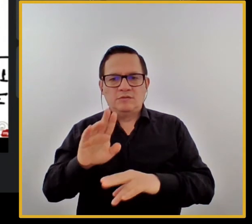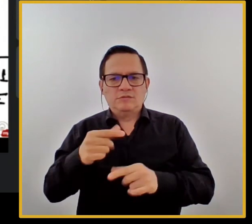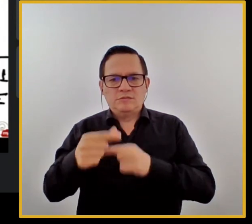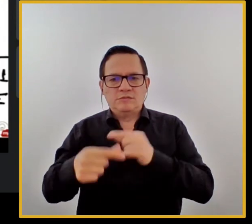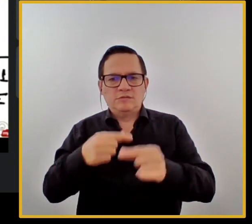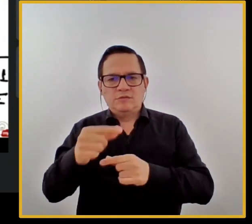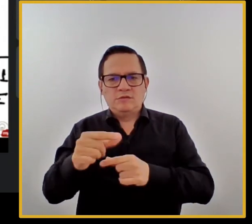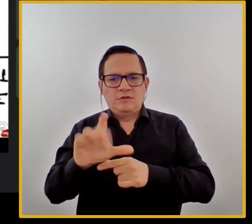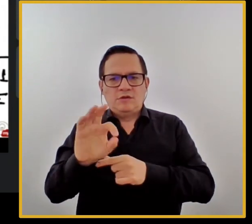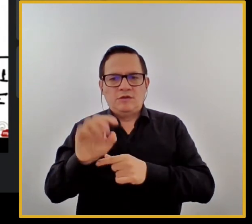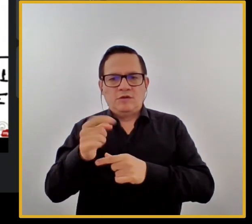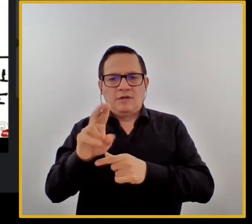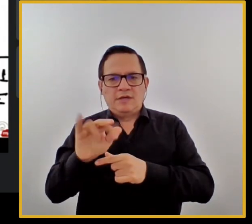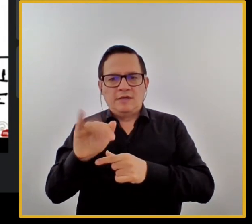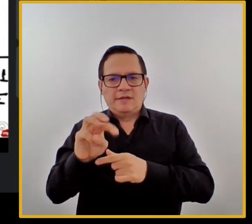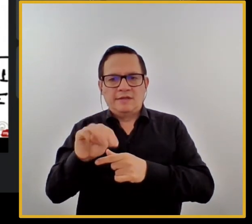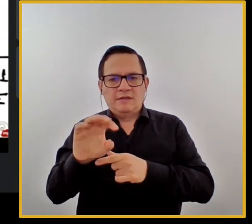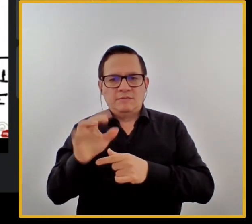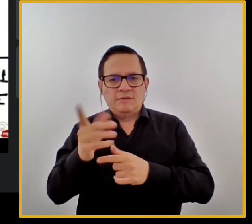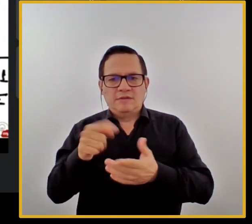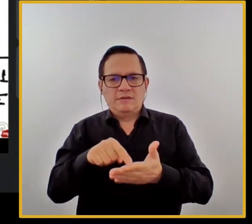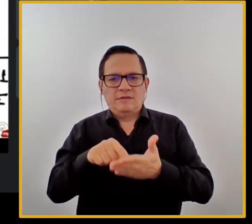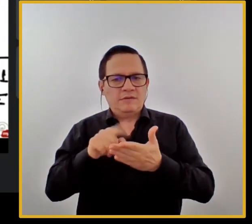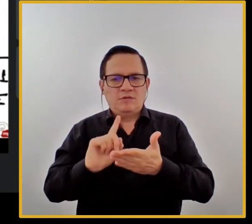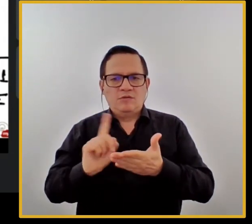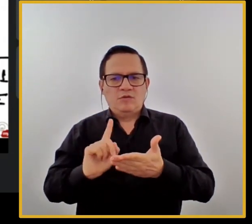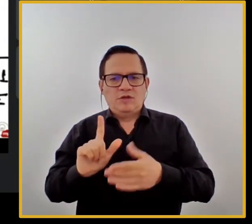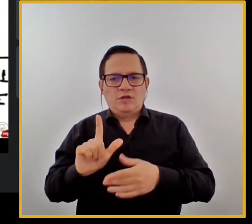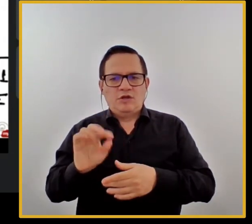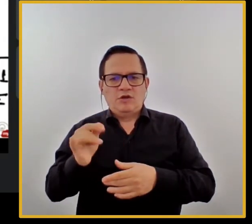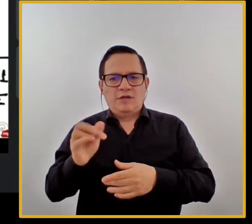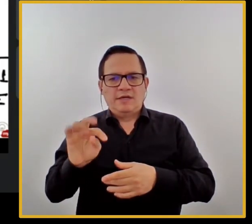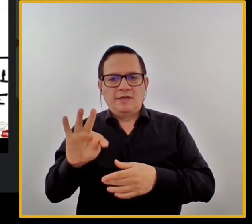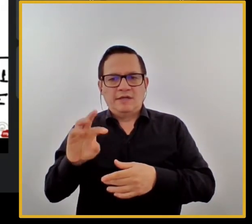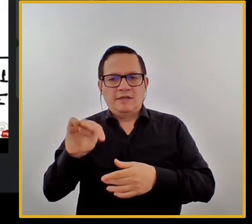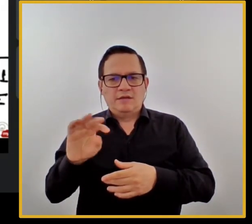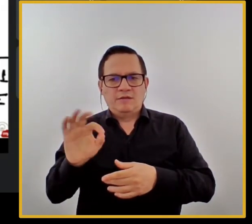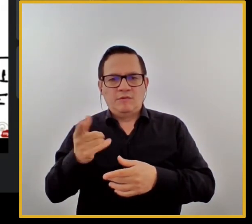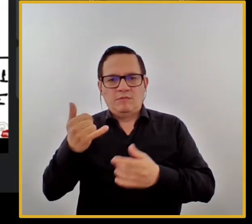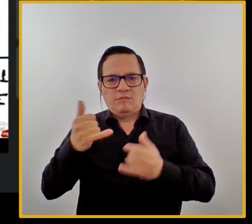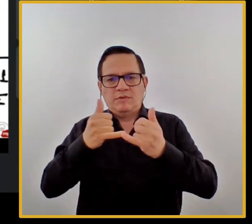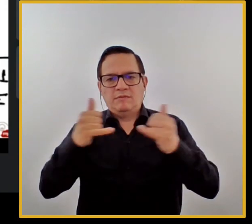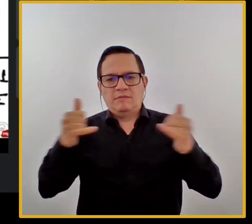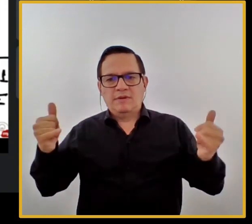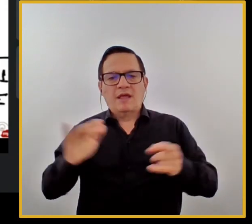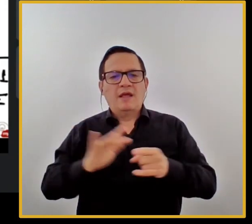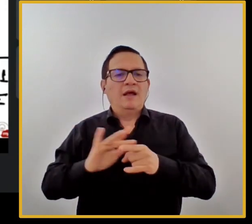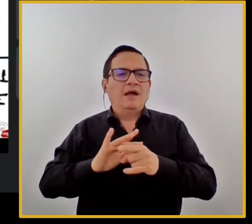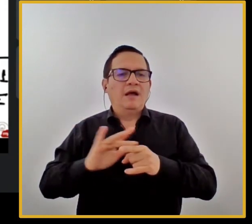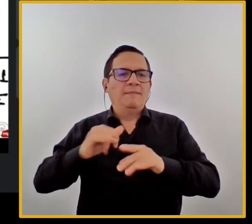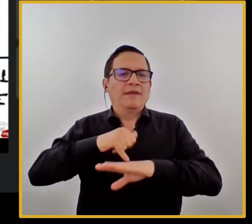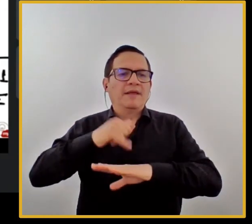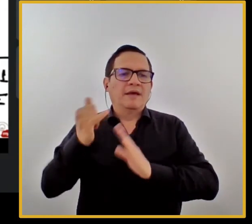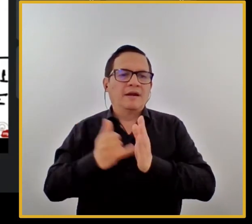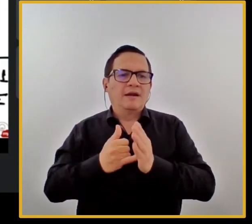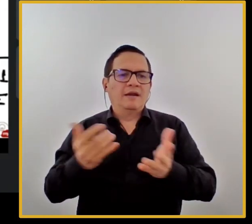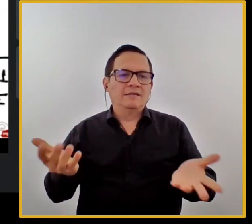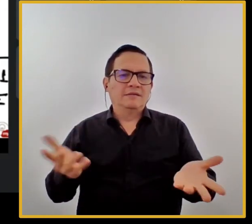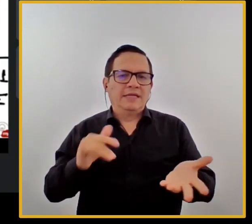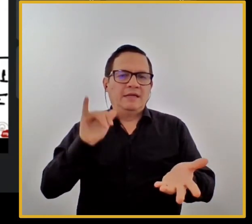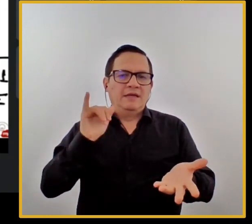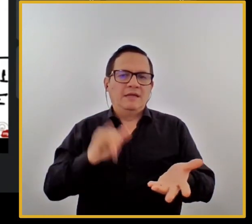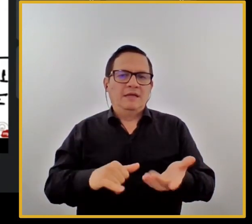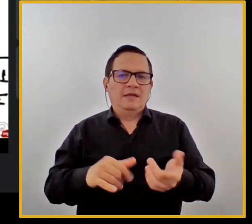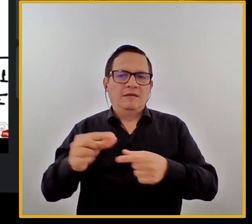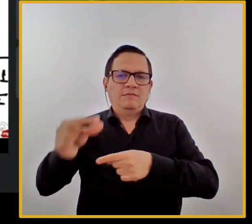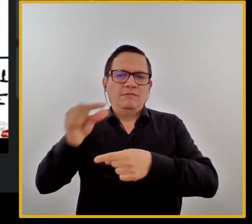es, compañero. Sí, señor, tiene toda la razón. No da logaritmo natural porque estamos trabajando la lineal al aplicarle la integral. ¿Por qué la u va a